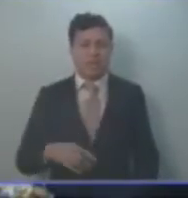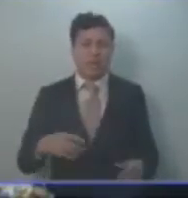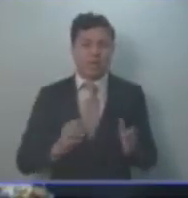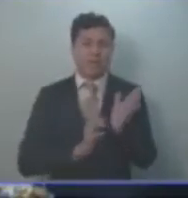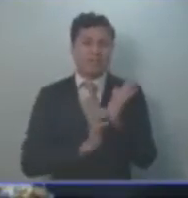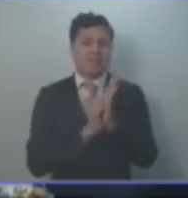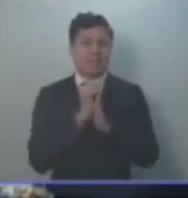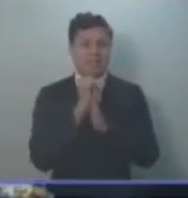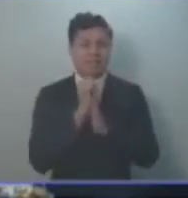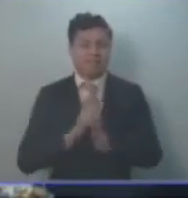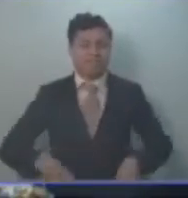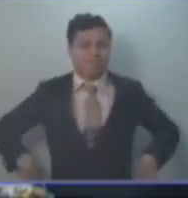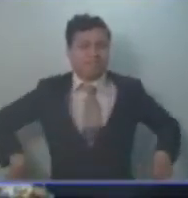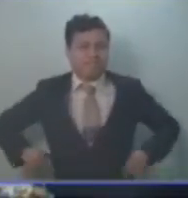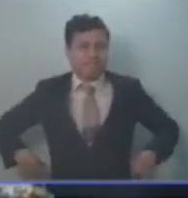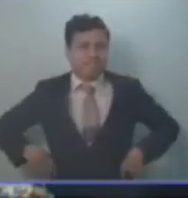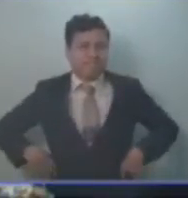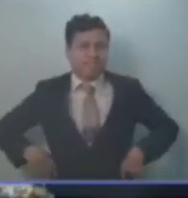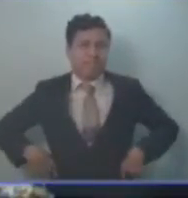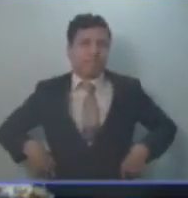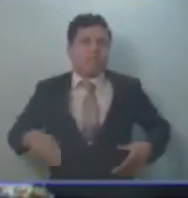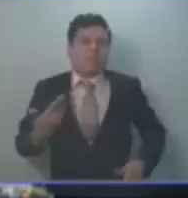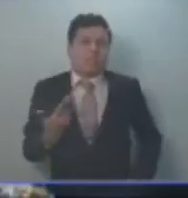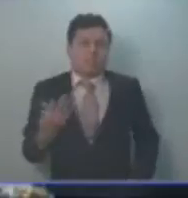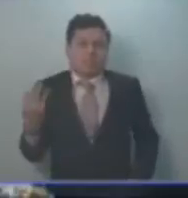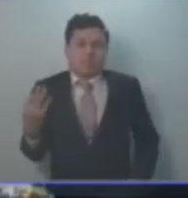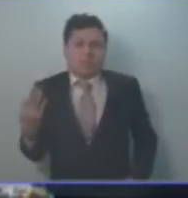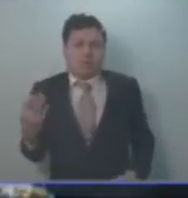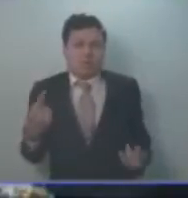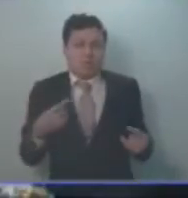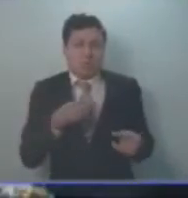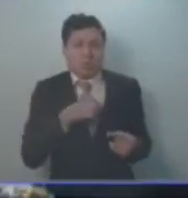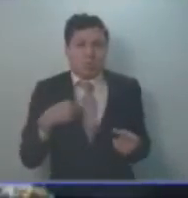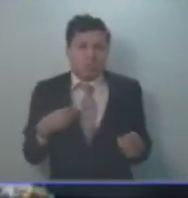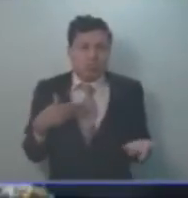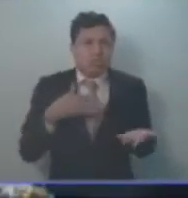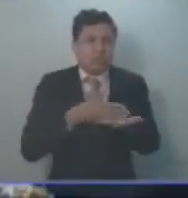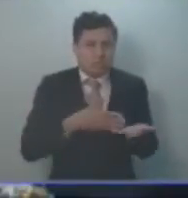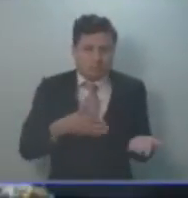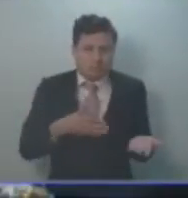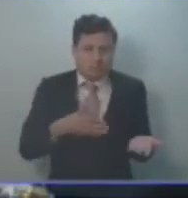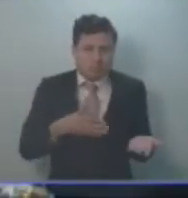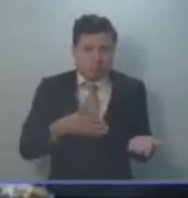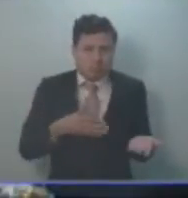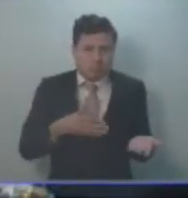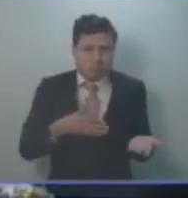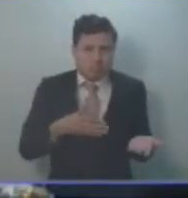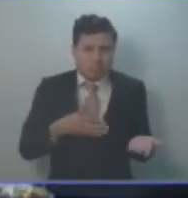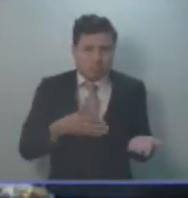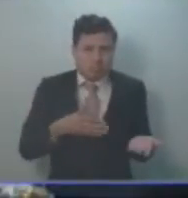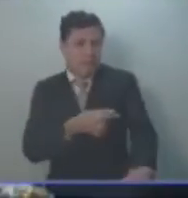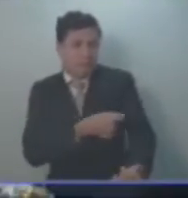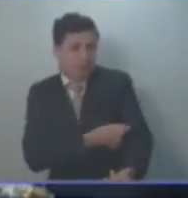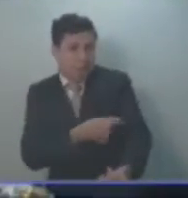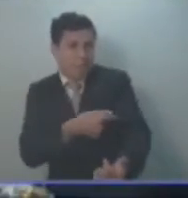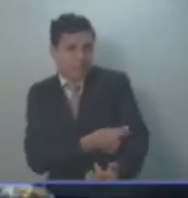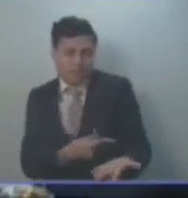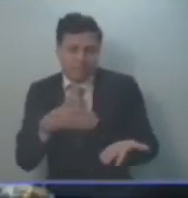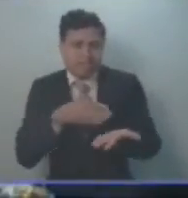que requieren controles médicos frecuentes, rehabilitación o que necesiten una atención técnica y